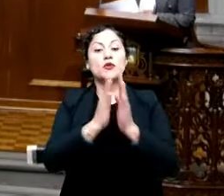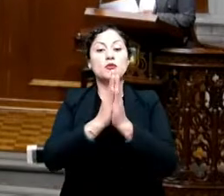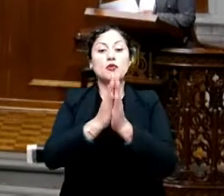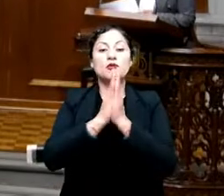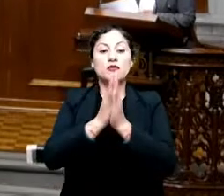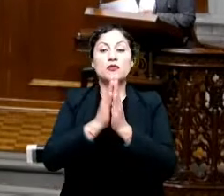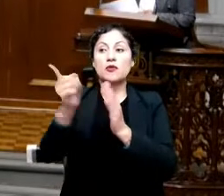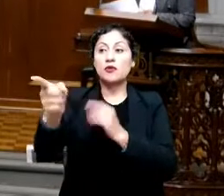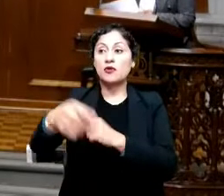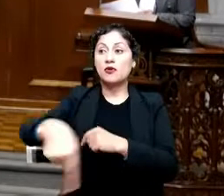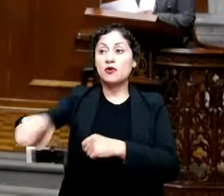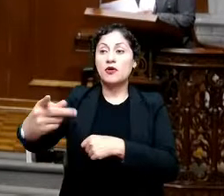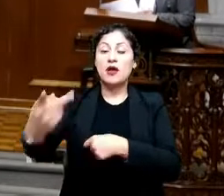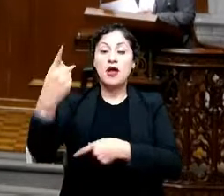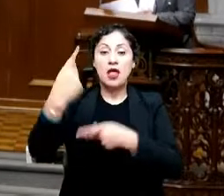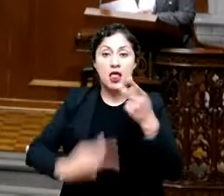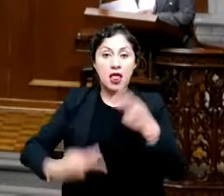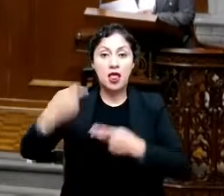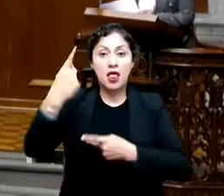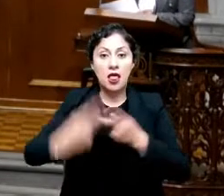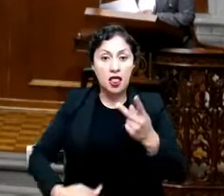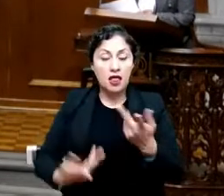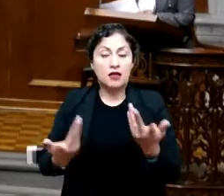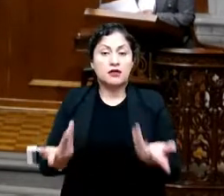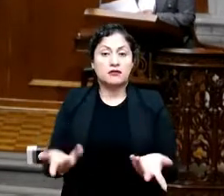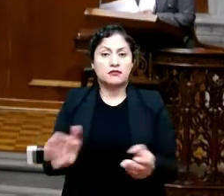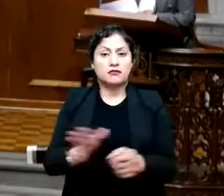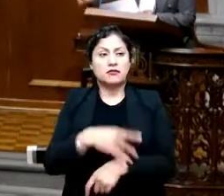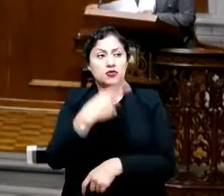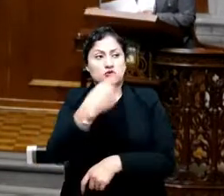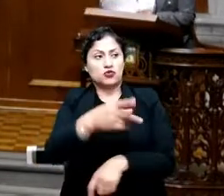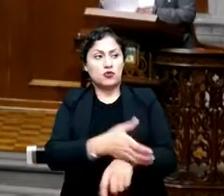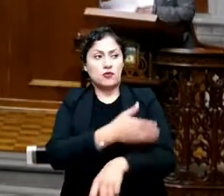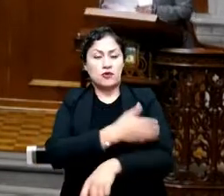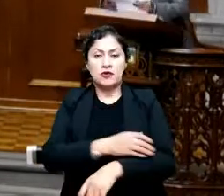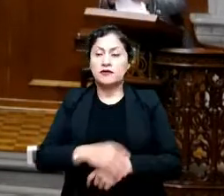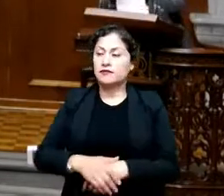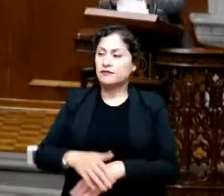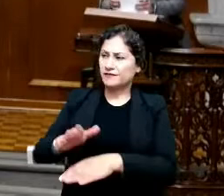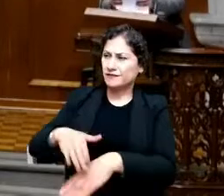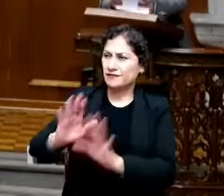que me estén interrumpiendo porque no son son sus compañeros